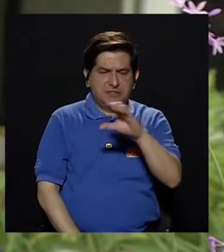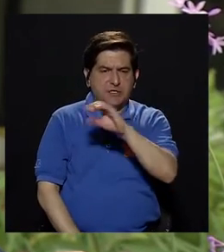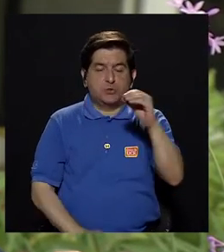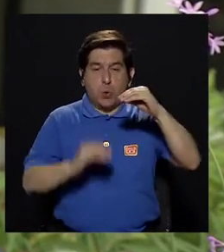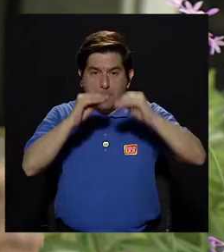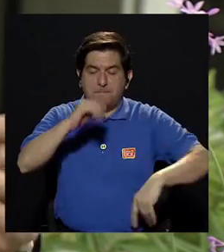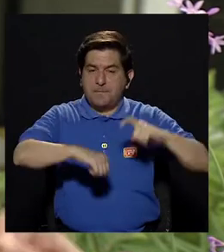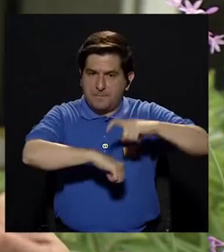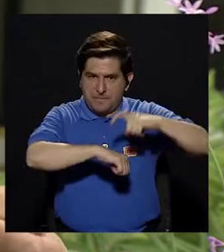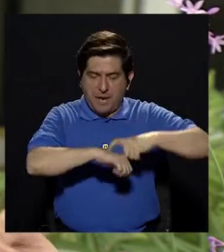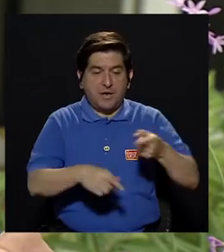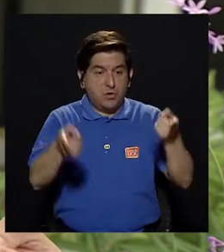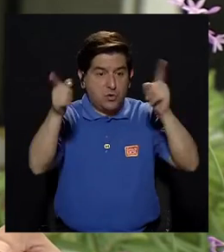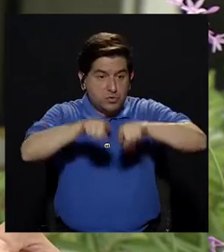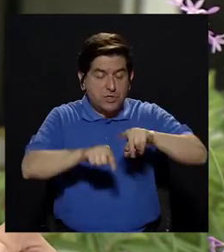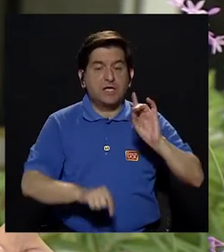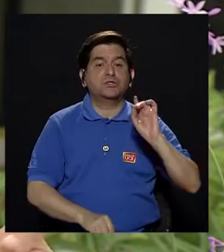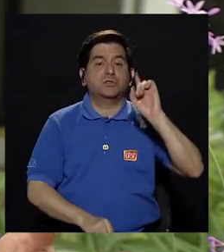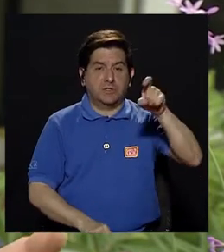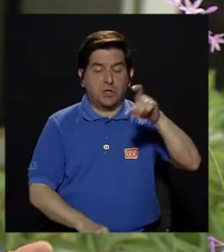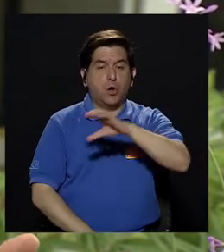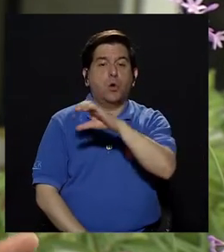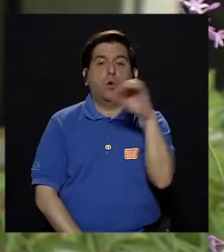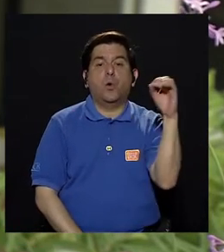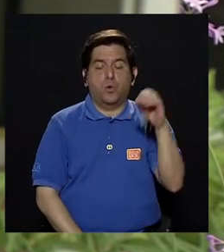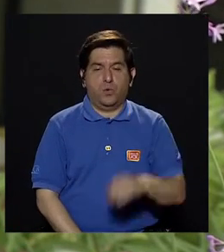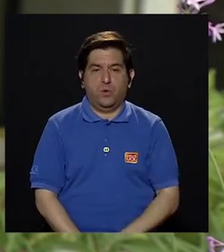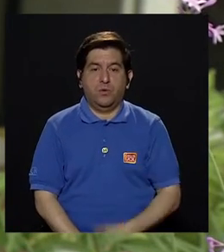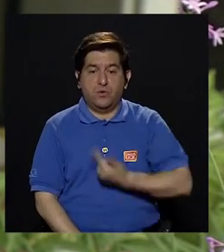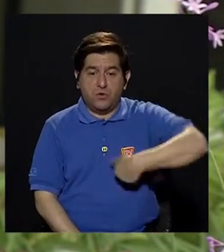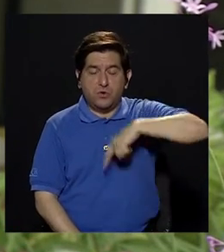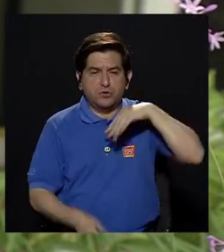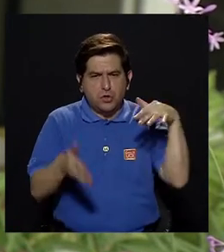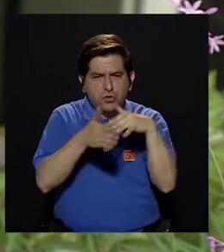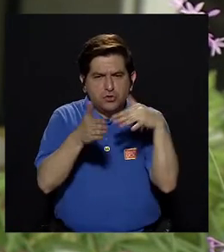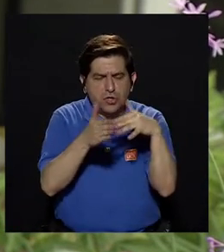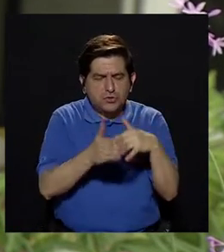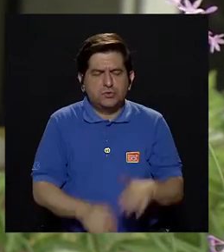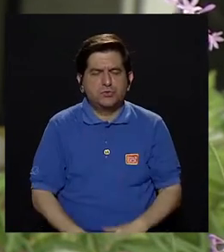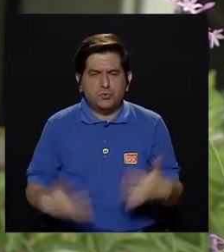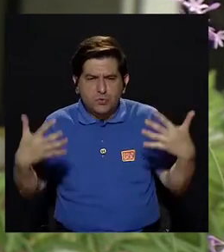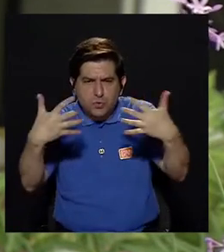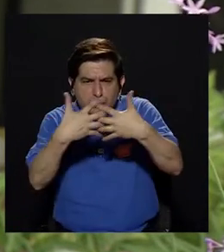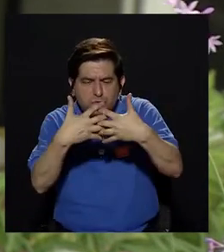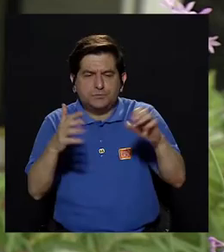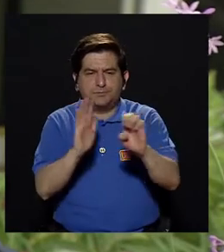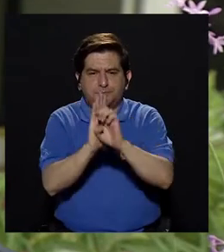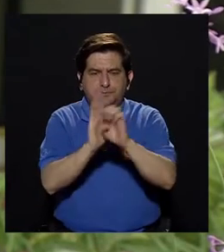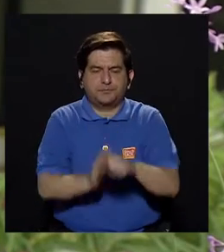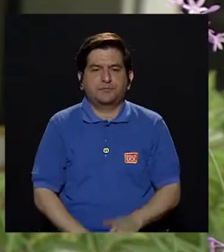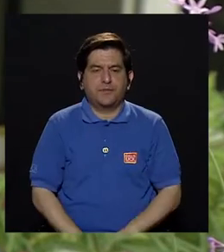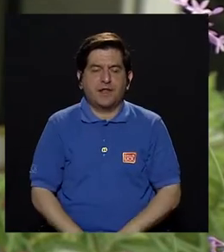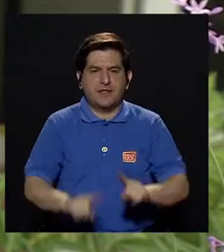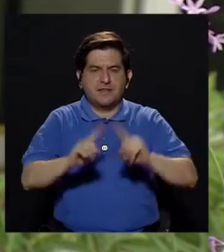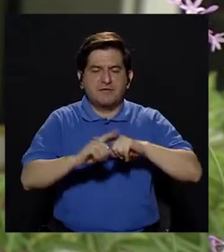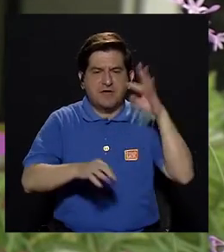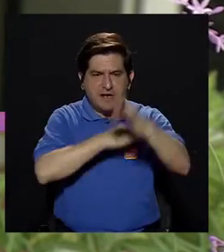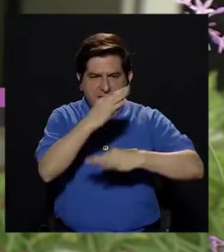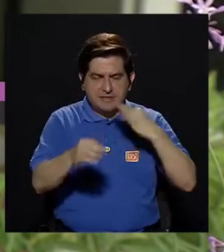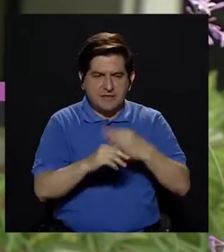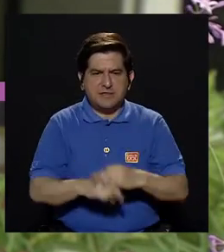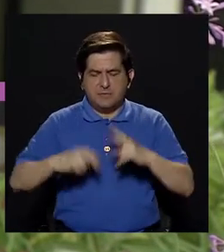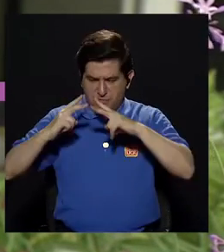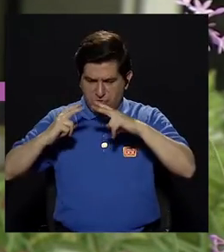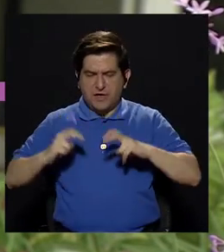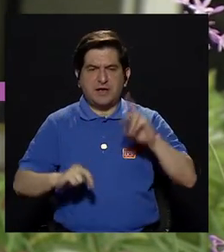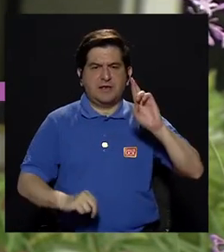incluso menos, ¿verdad? En estos casos que son para diagnóstico, o hacer estudios complementarios, por ejemplo, placas distintas de